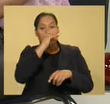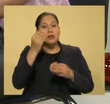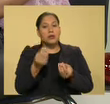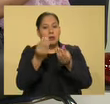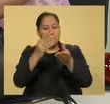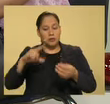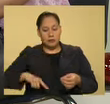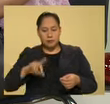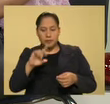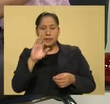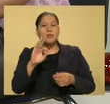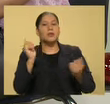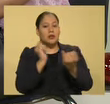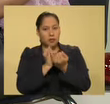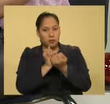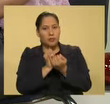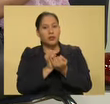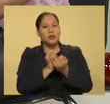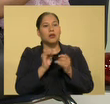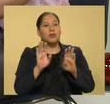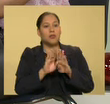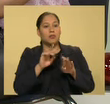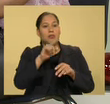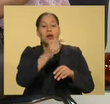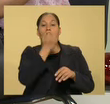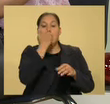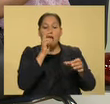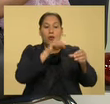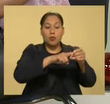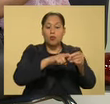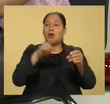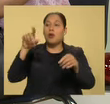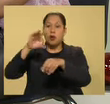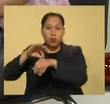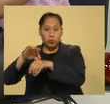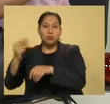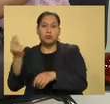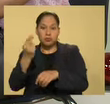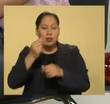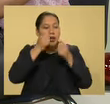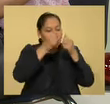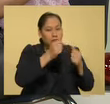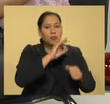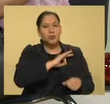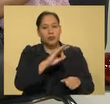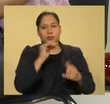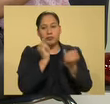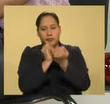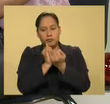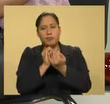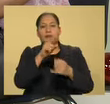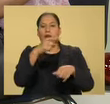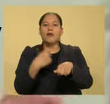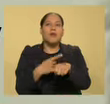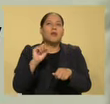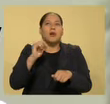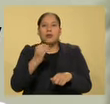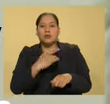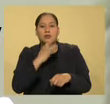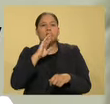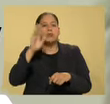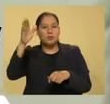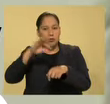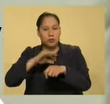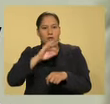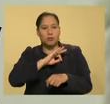gobierno del Distrito Federal ya por el solo hecho de ser alumno. Bien. Y también a conocer las disposiciones contenidas en los reglamentos de